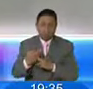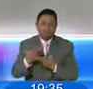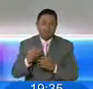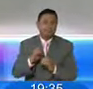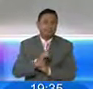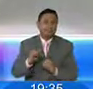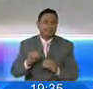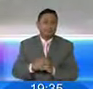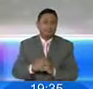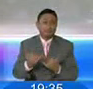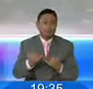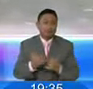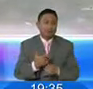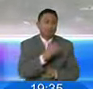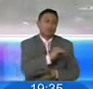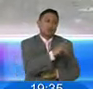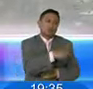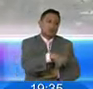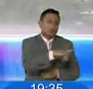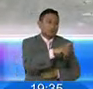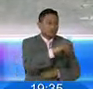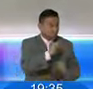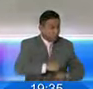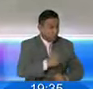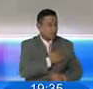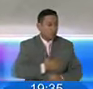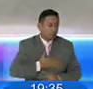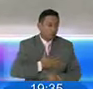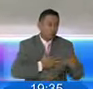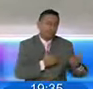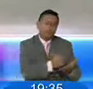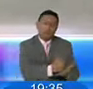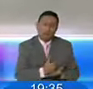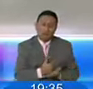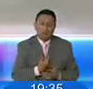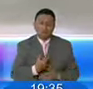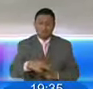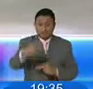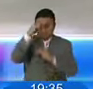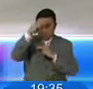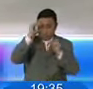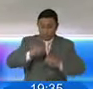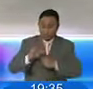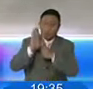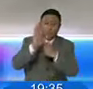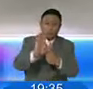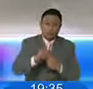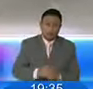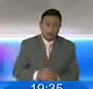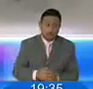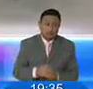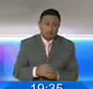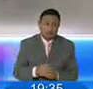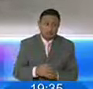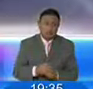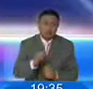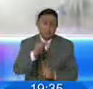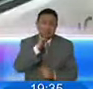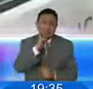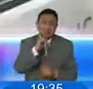Entonces, por eso acudí a ustedes para que, por favor, ustedes por medio del canal les ayuden a ver si es que hay alguna institución